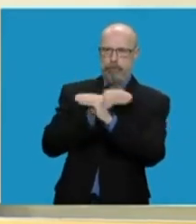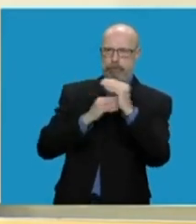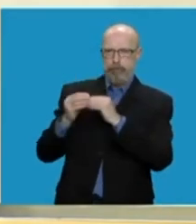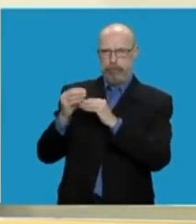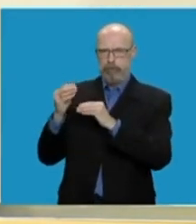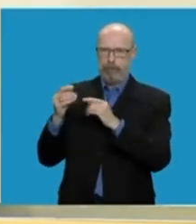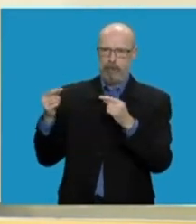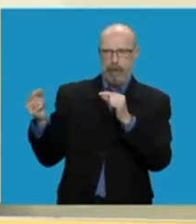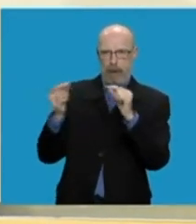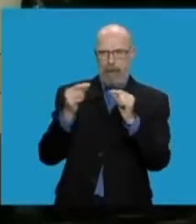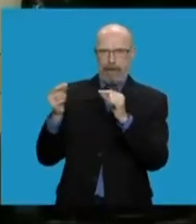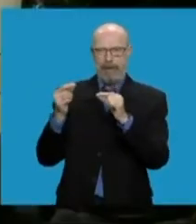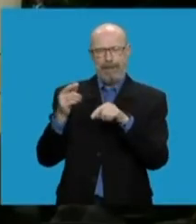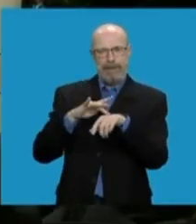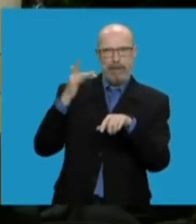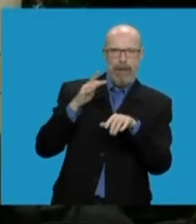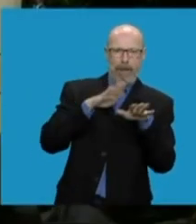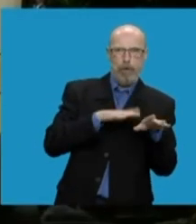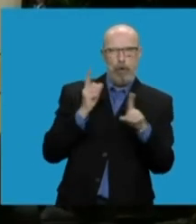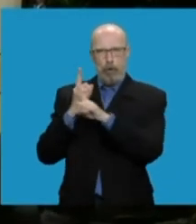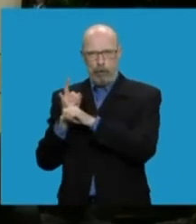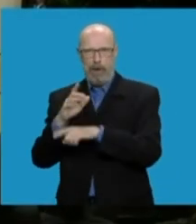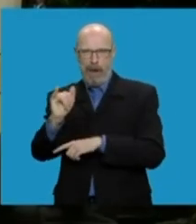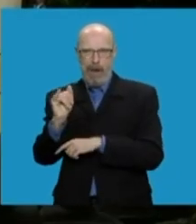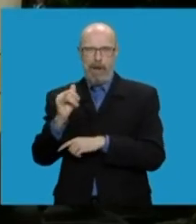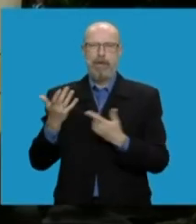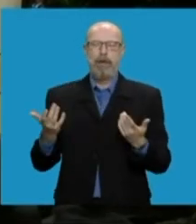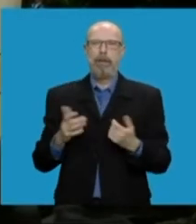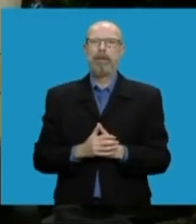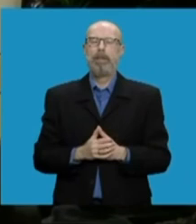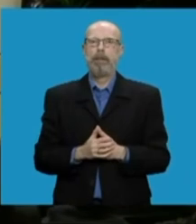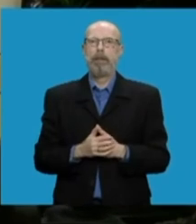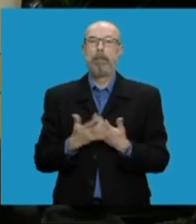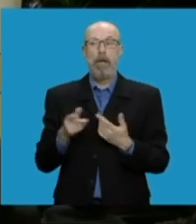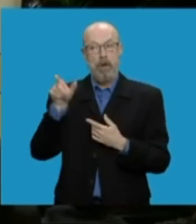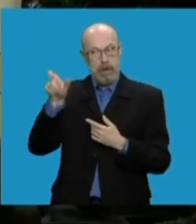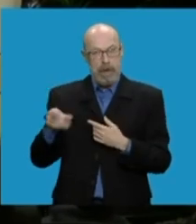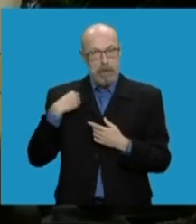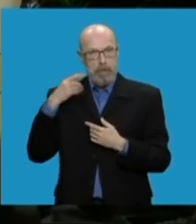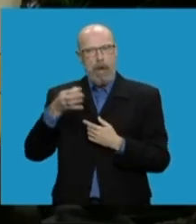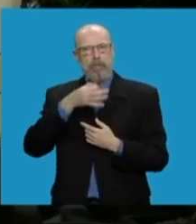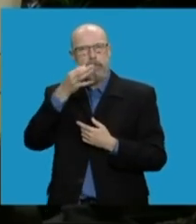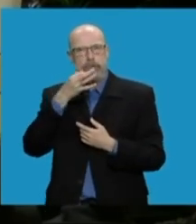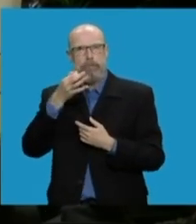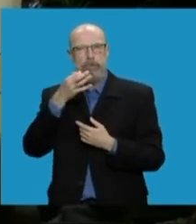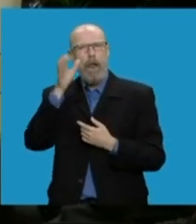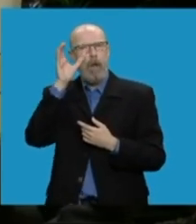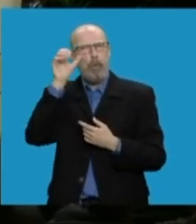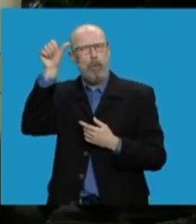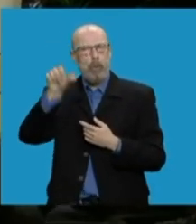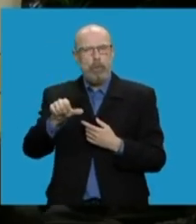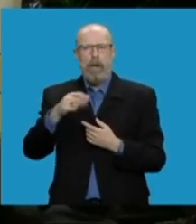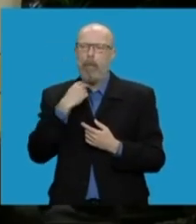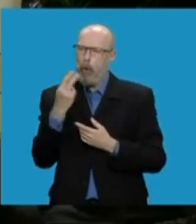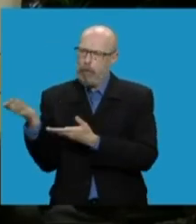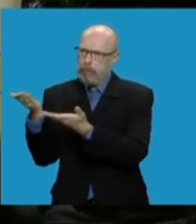diferentes sensibilidades y con diferentes intereses. Pero él, como siempre, escucha y da voz a todo